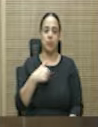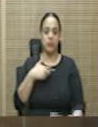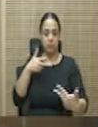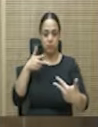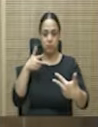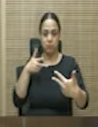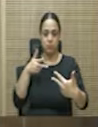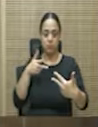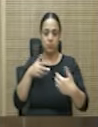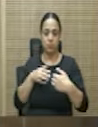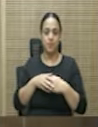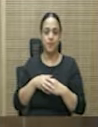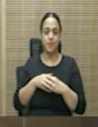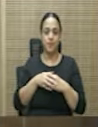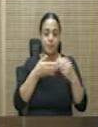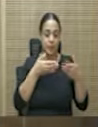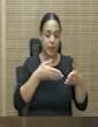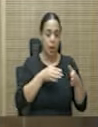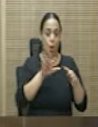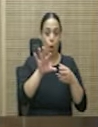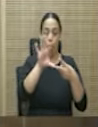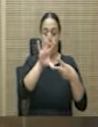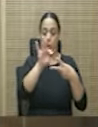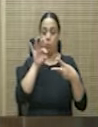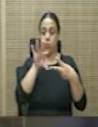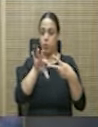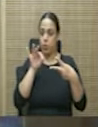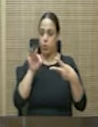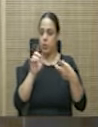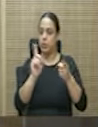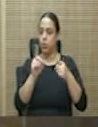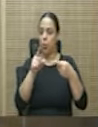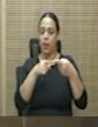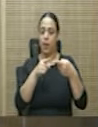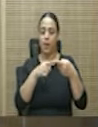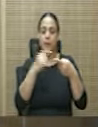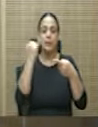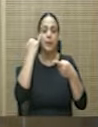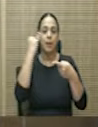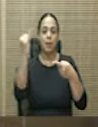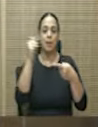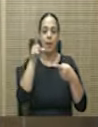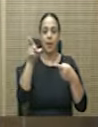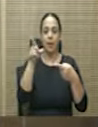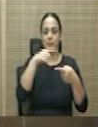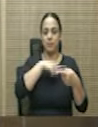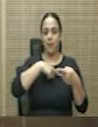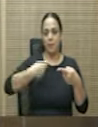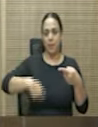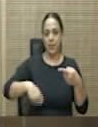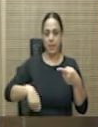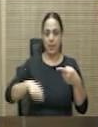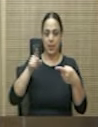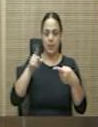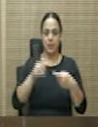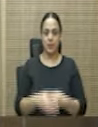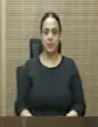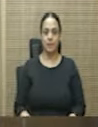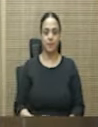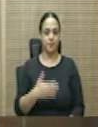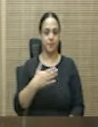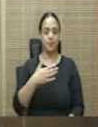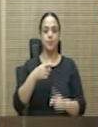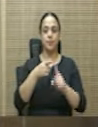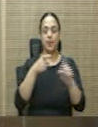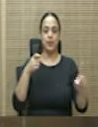posibles para solucionar el problema tienen iniciativa de su lado señor presidente de nuestra parte